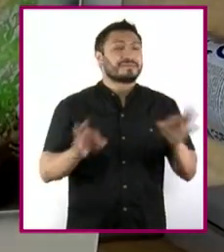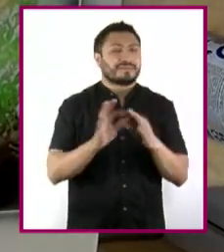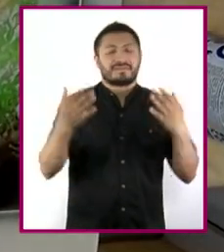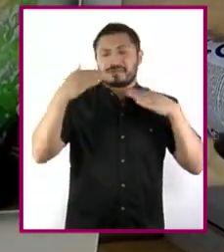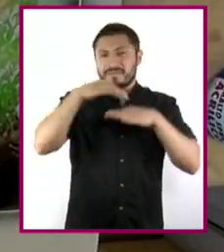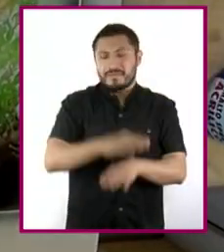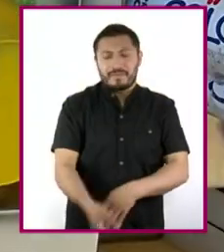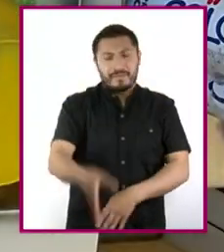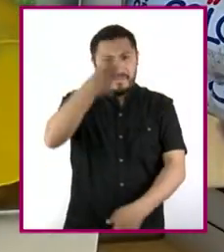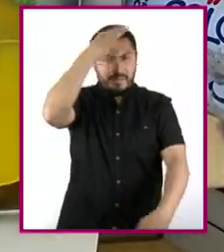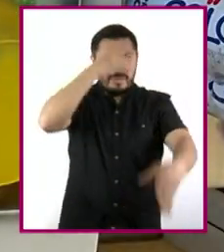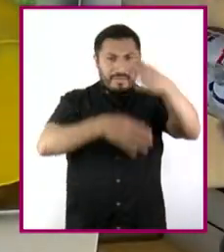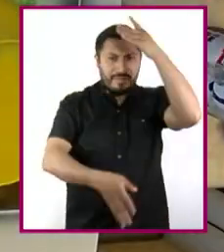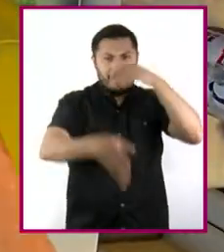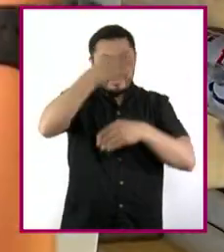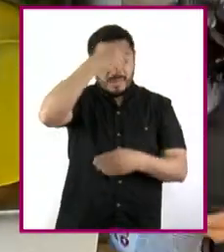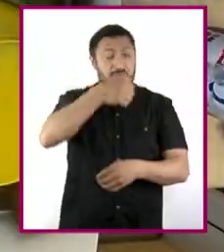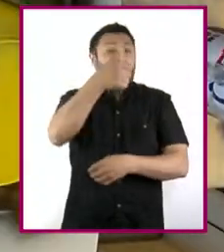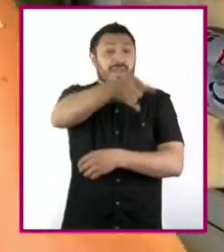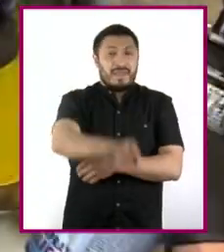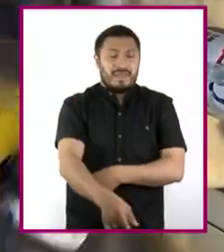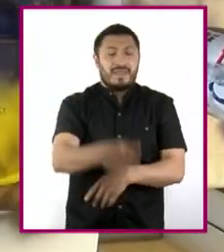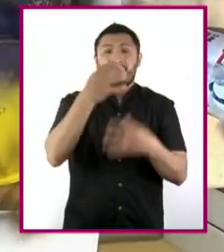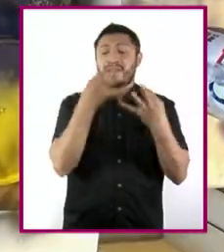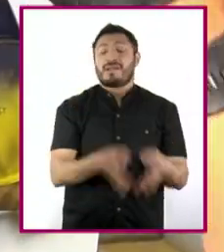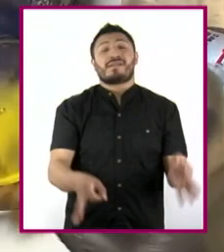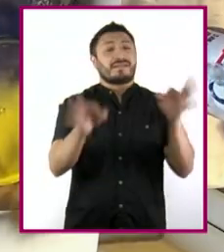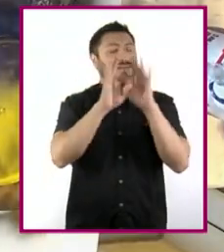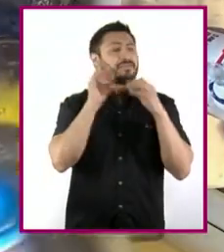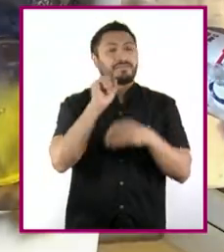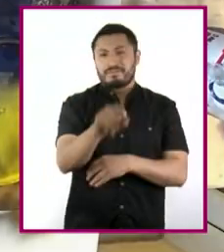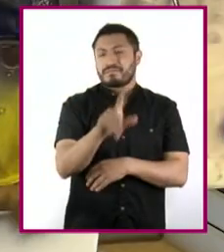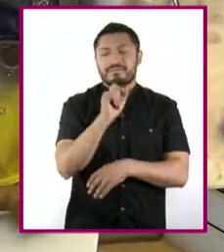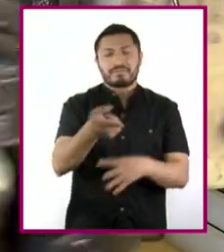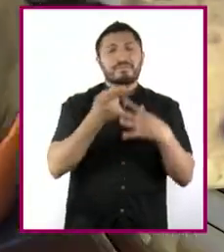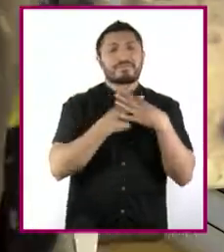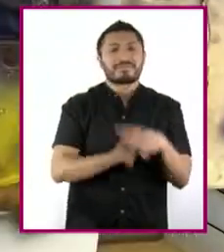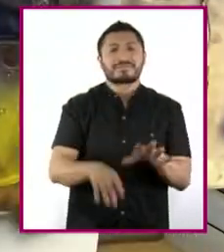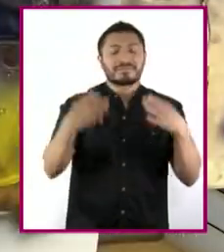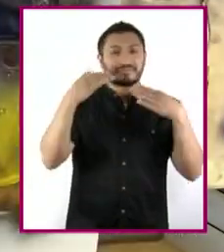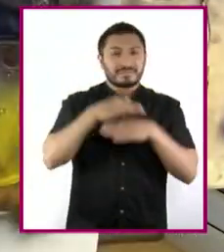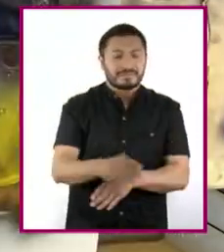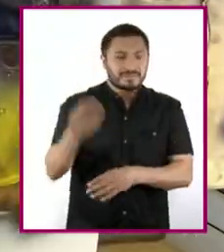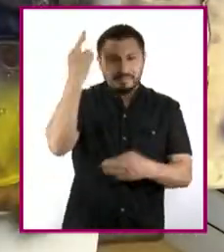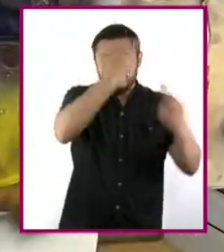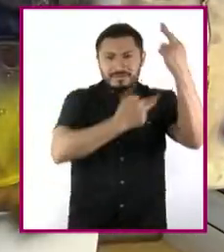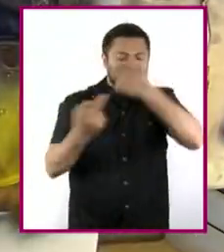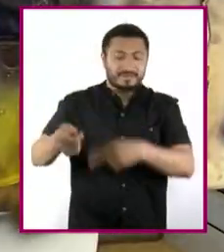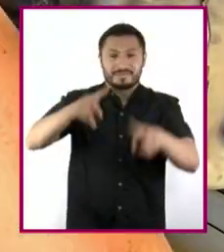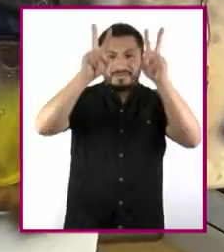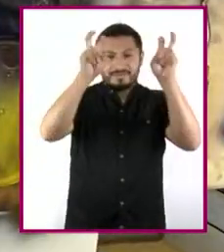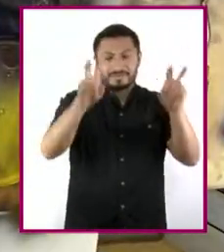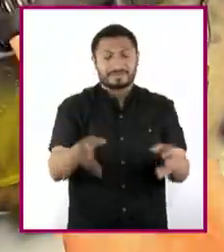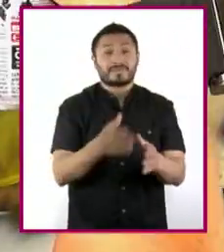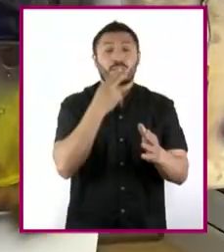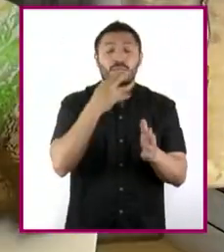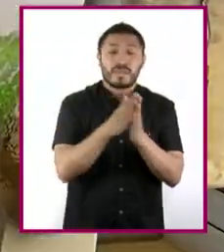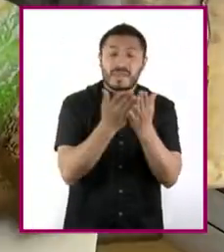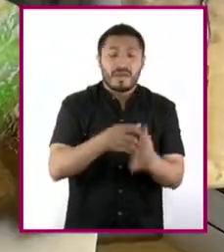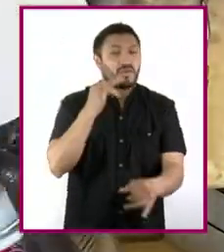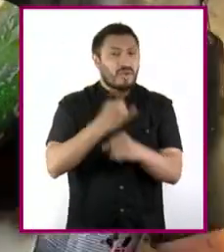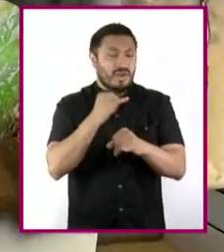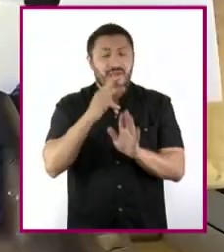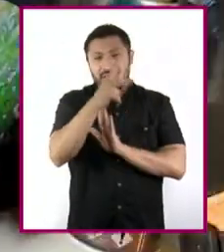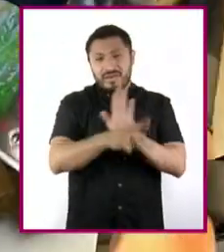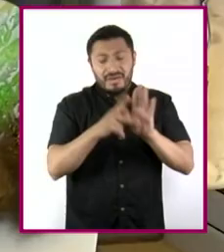procesos de aprendizaje. Y así de importante es también iniciar en la consulta de temáticas con el apoyo de libros, internet,